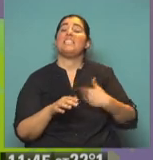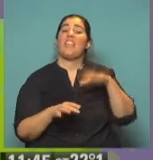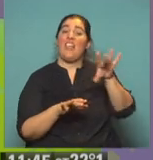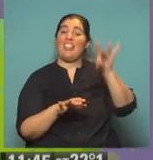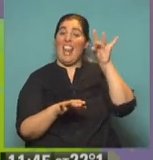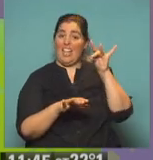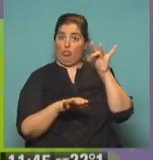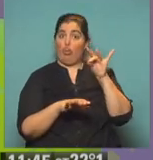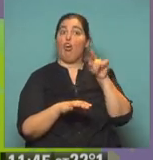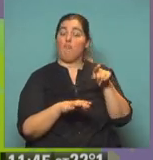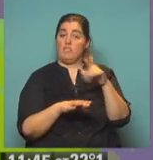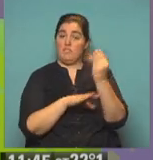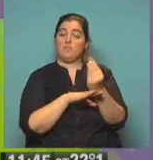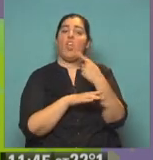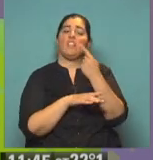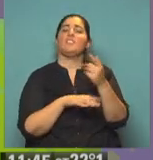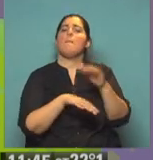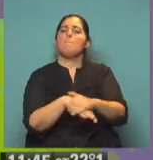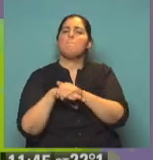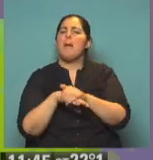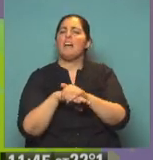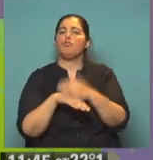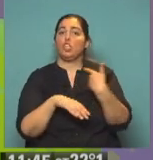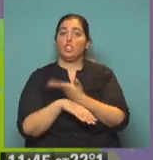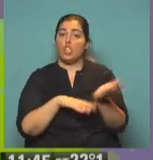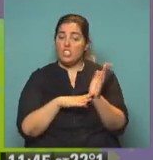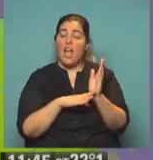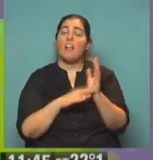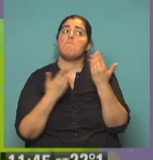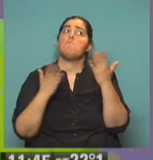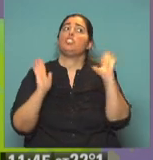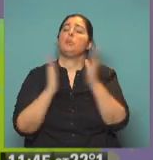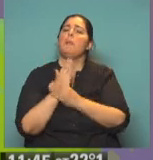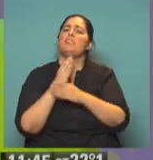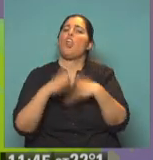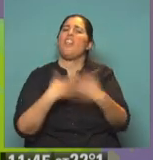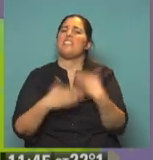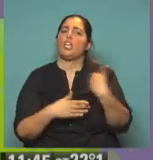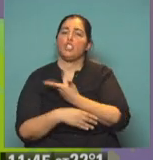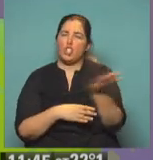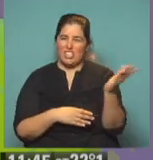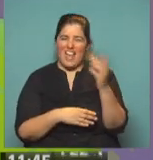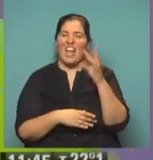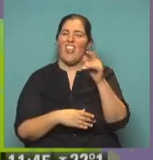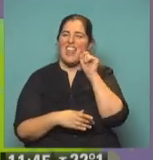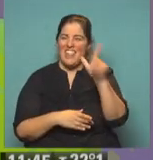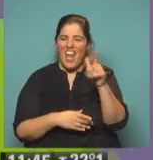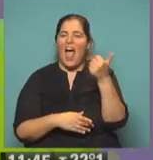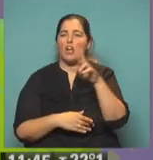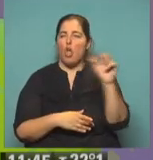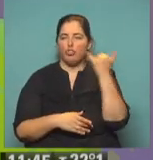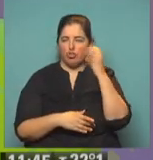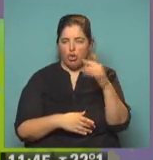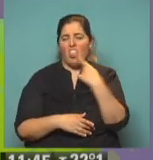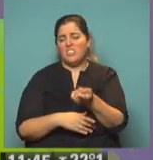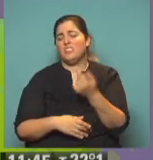pacto social y el posible ministro de Desarrollo Social, que es Daniel Arroyo, viene hablando de una